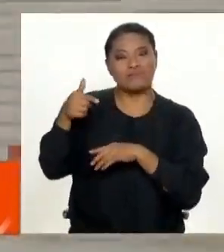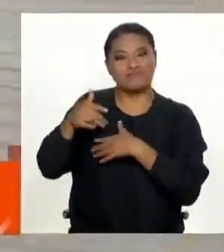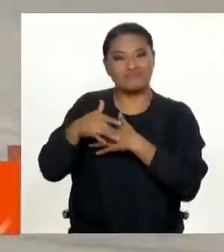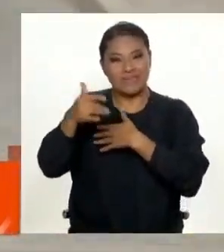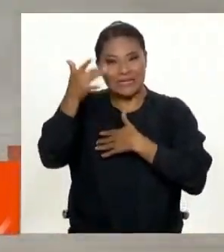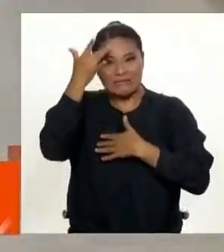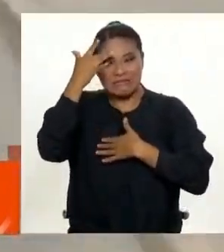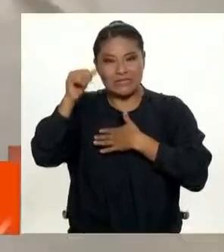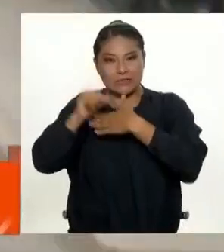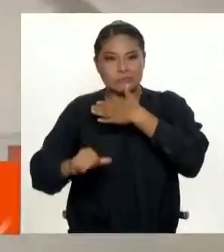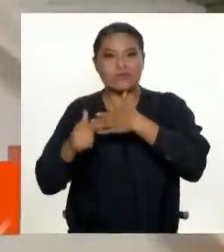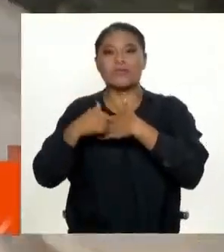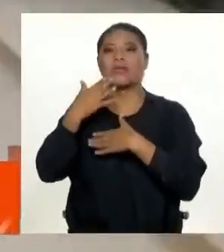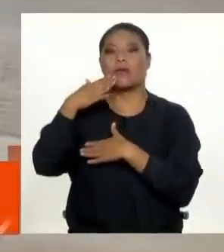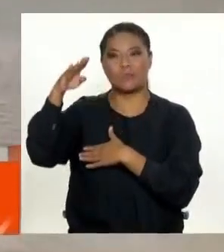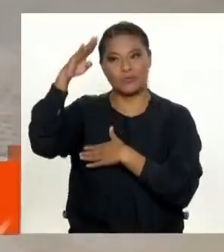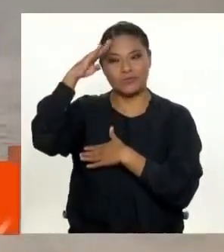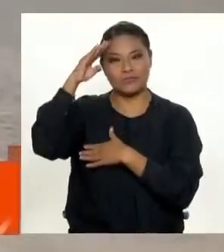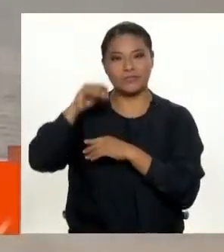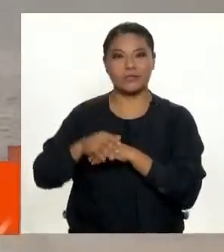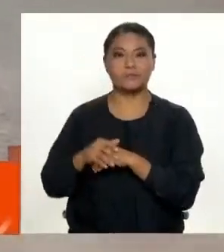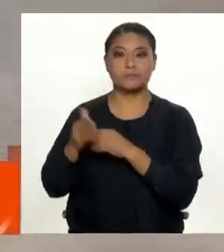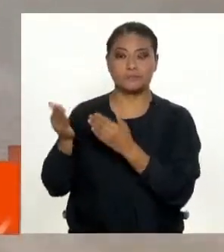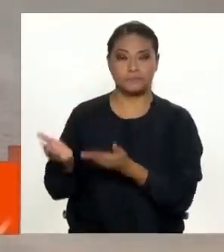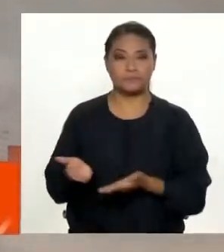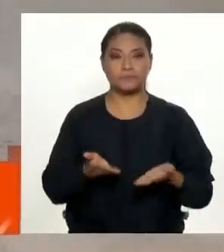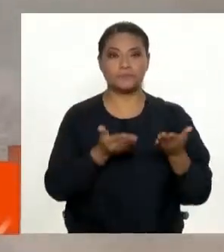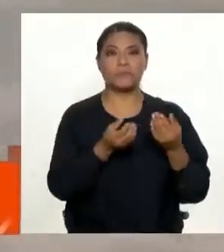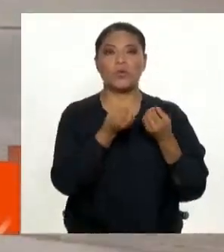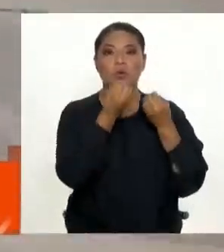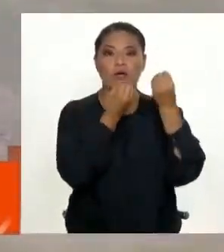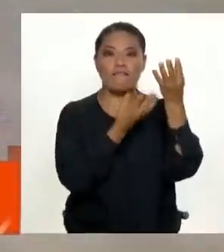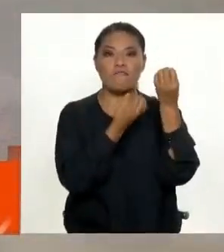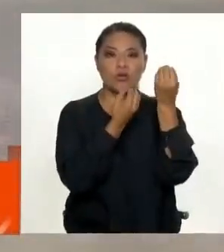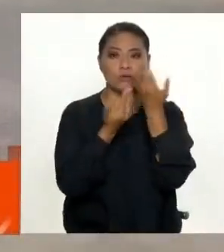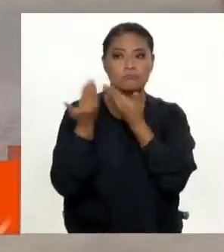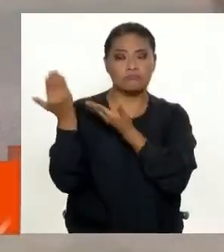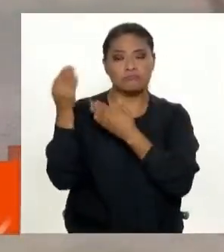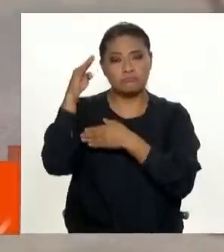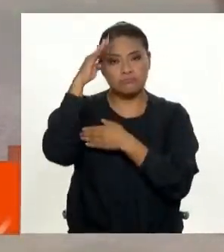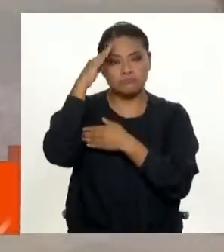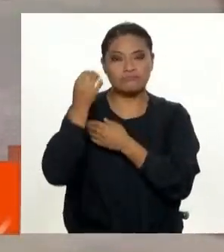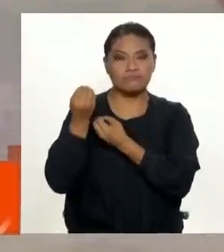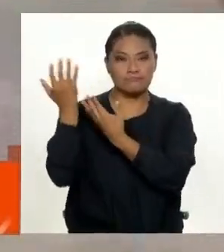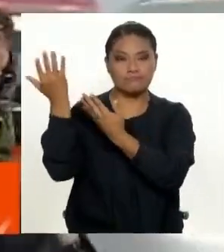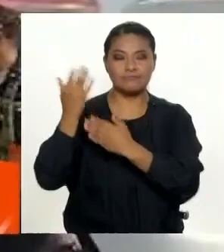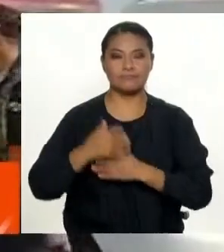esta información de Huaral, tenemos información, precisamente, declaraciones en policiales, todo caso. Así es.